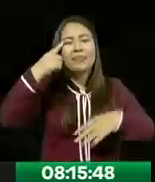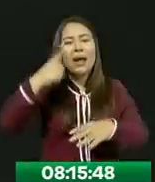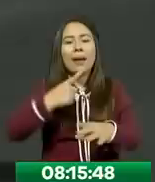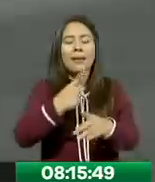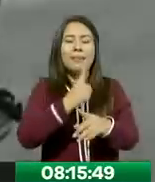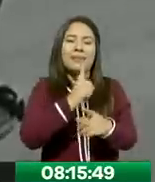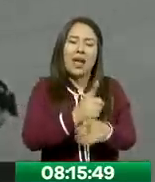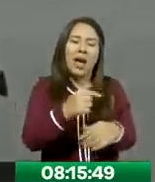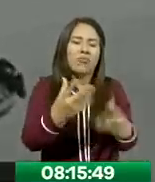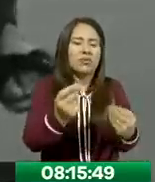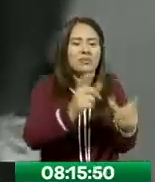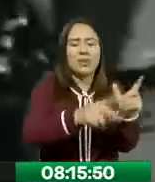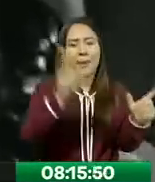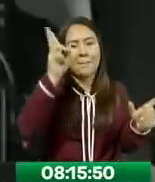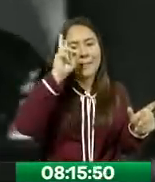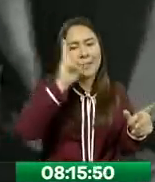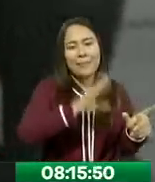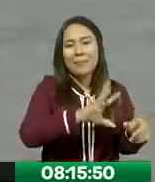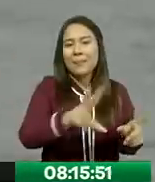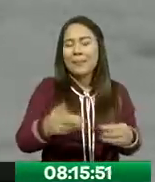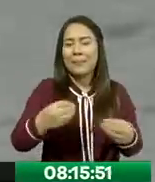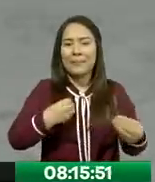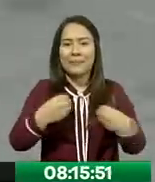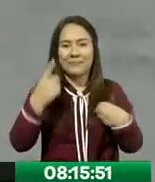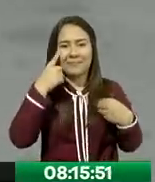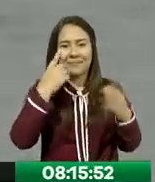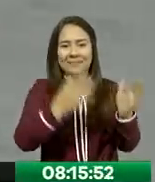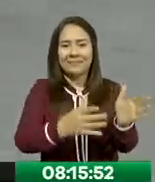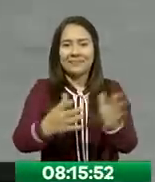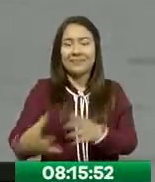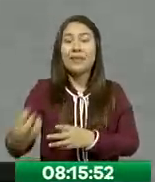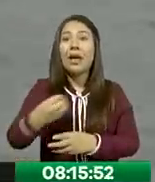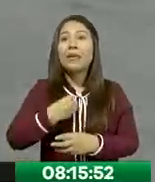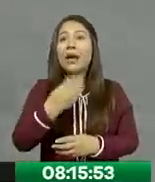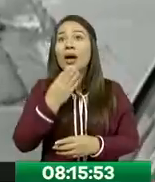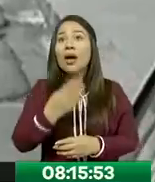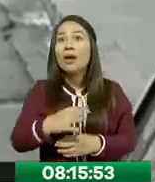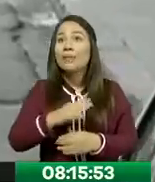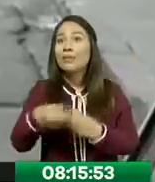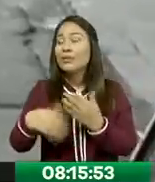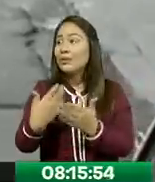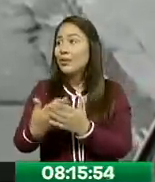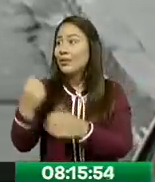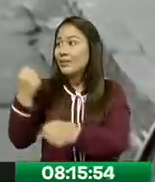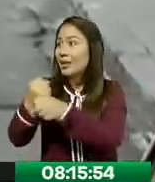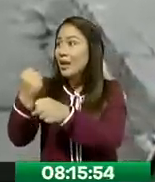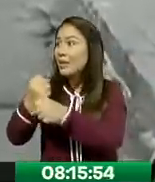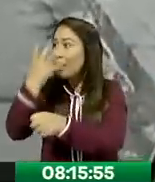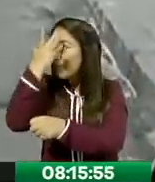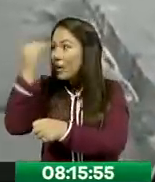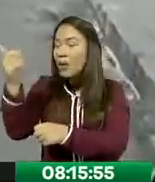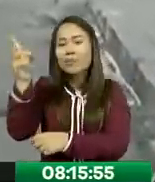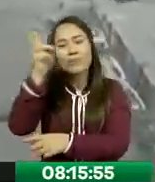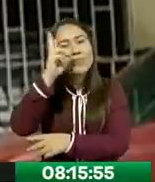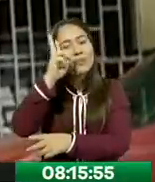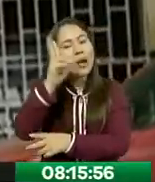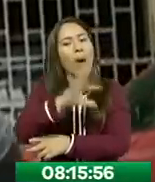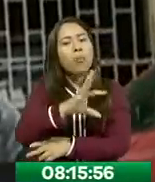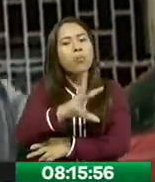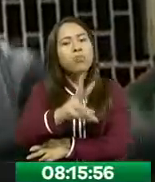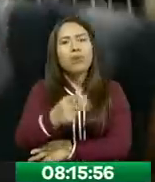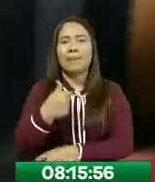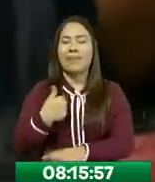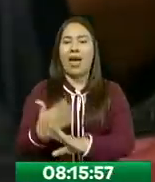ladrón. Un perjudicado nos contaba el detalle a detalle de cómo operan los amigos de lo ajeno en este sector. A mí ya